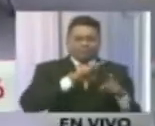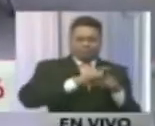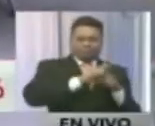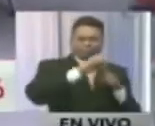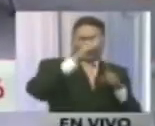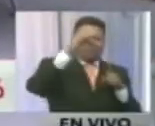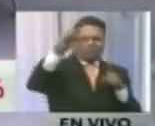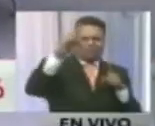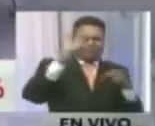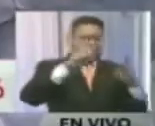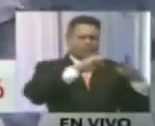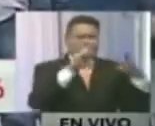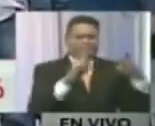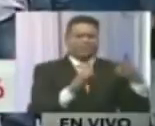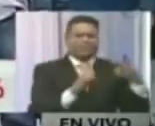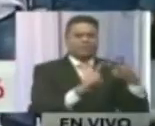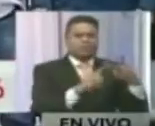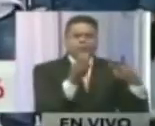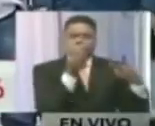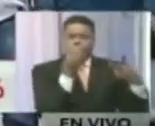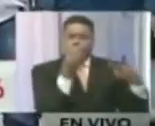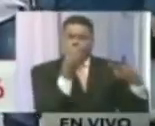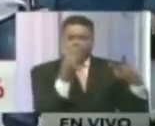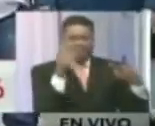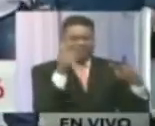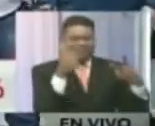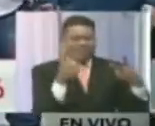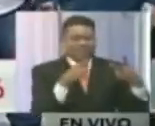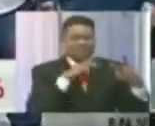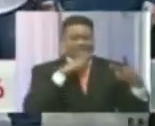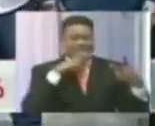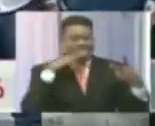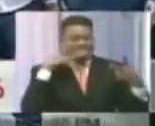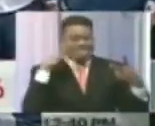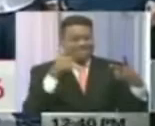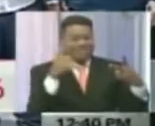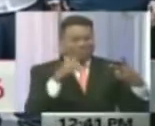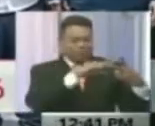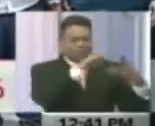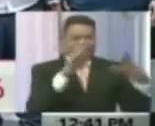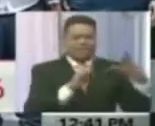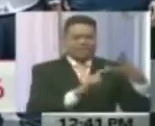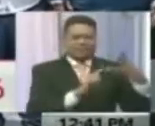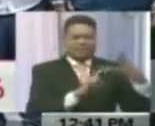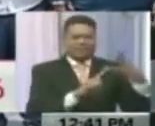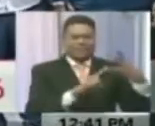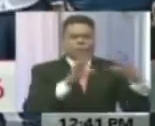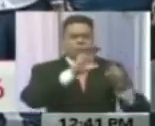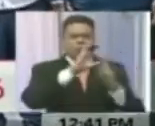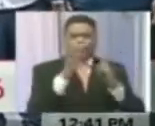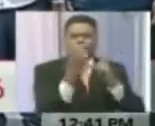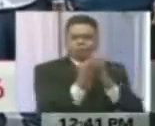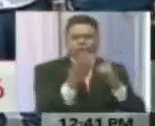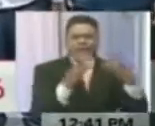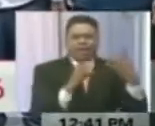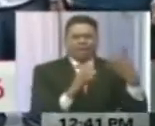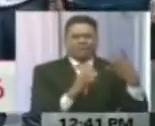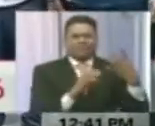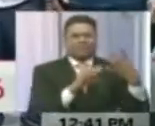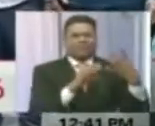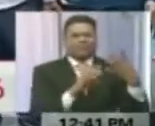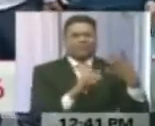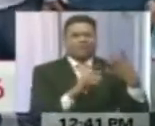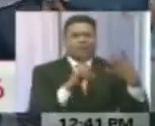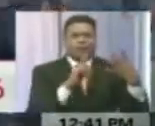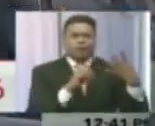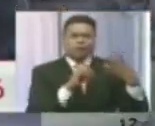Tenemos bueno, la gastronomía, el tema cultural, que está muy activo. Estamos escuchando ahí